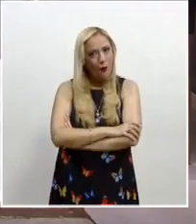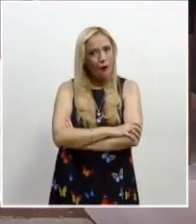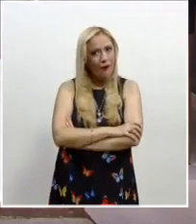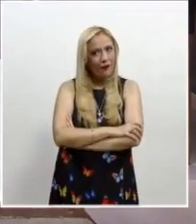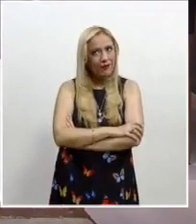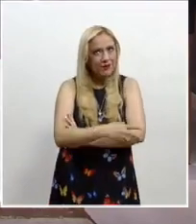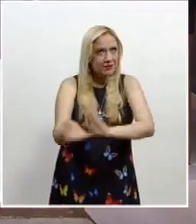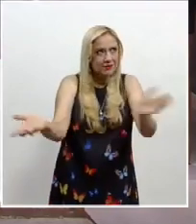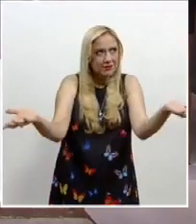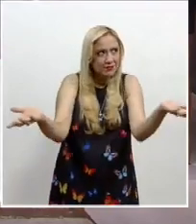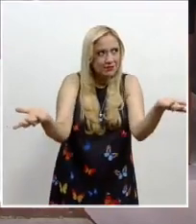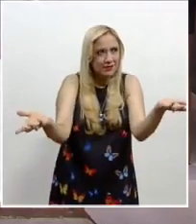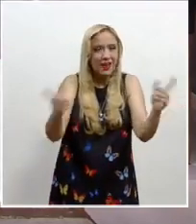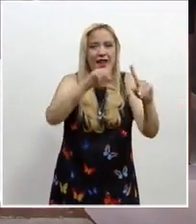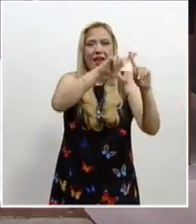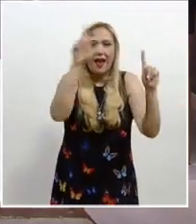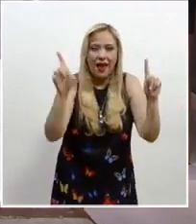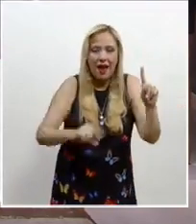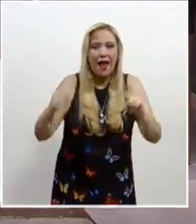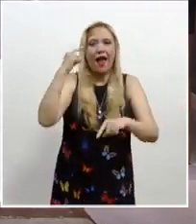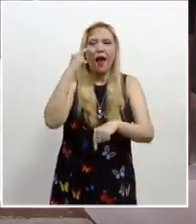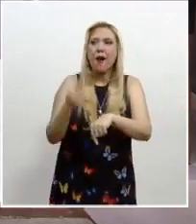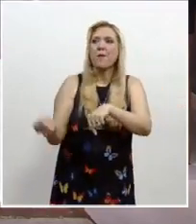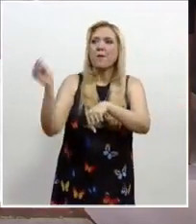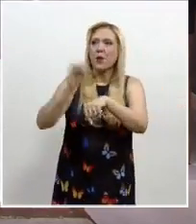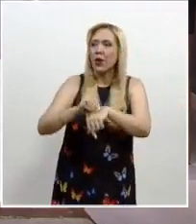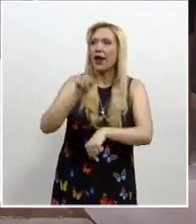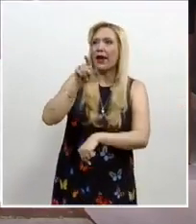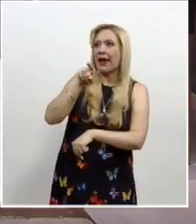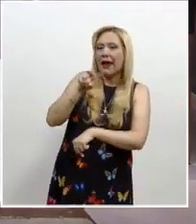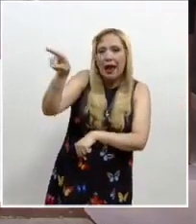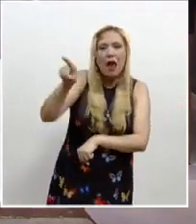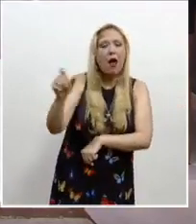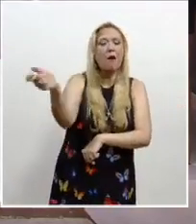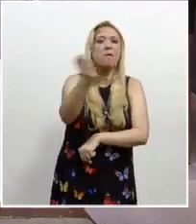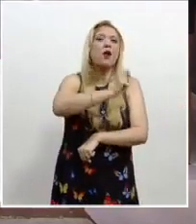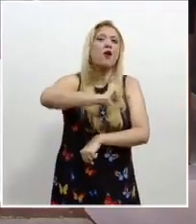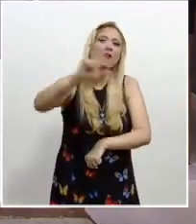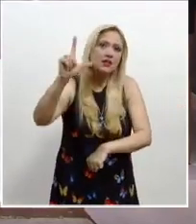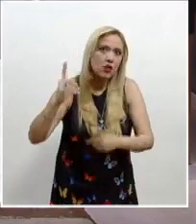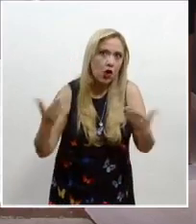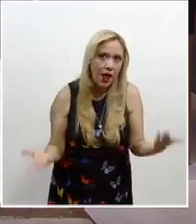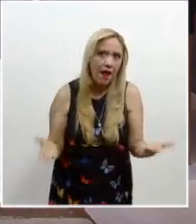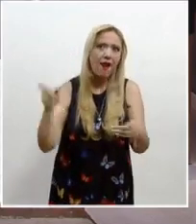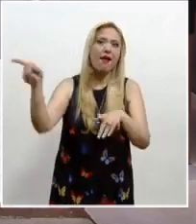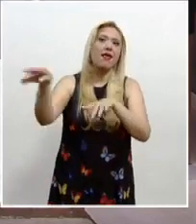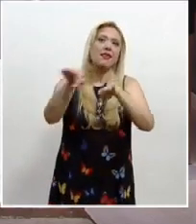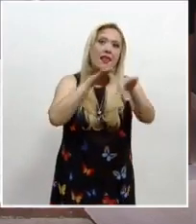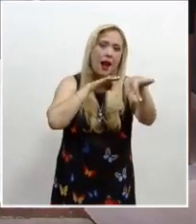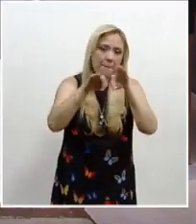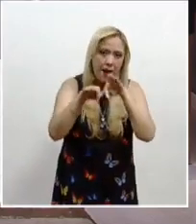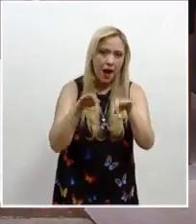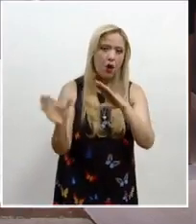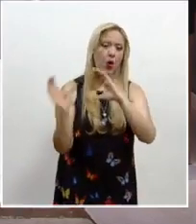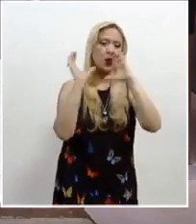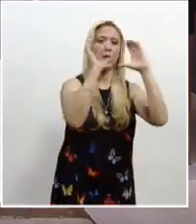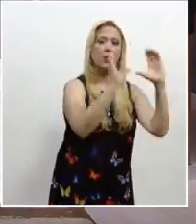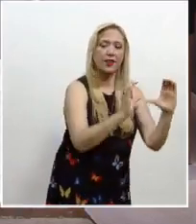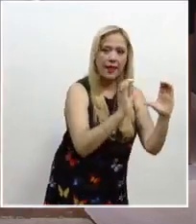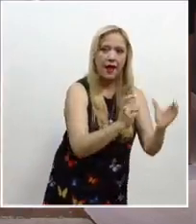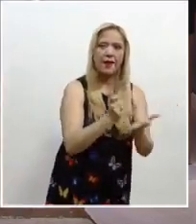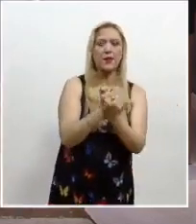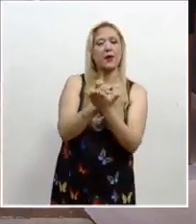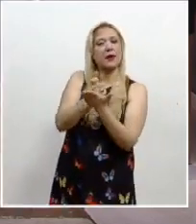el Sistema Nacional de Cuidados? Ni reconocimiento. Realmente esto es un trabajo que requiere